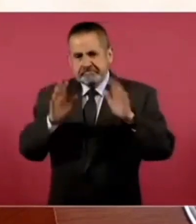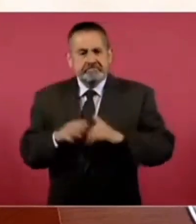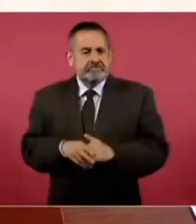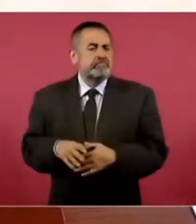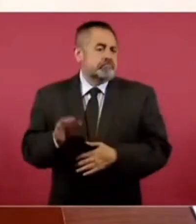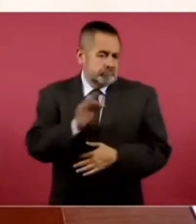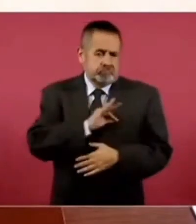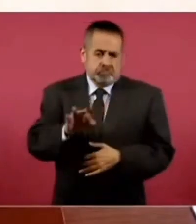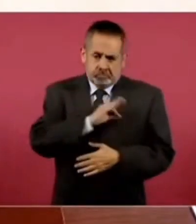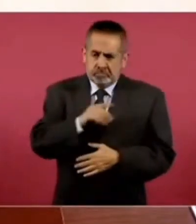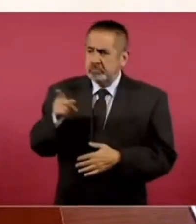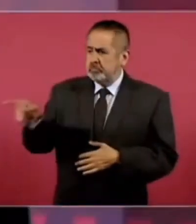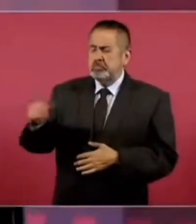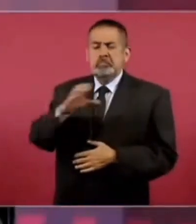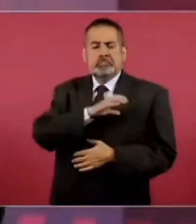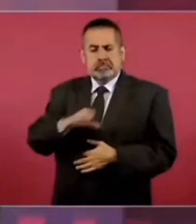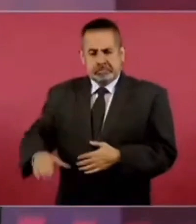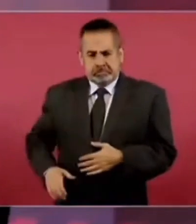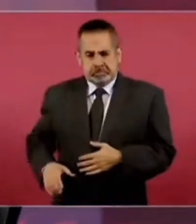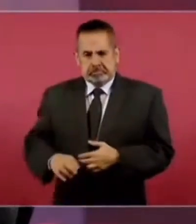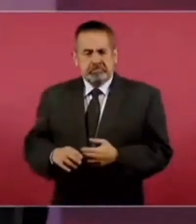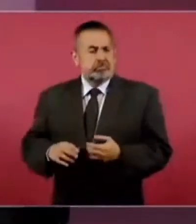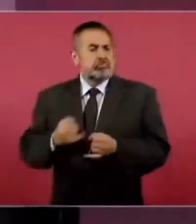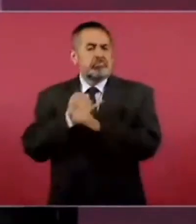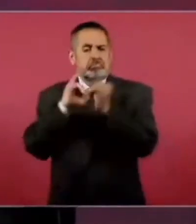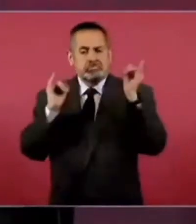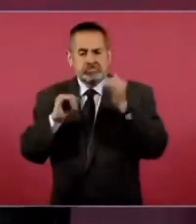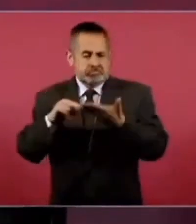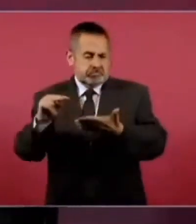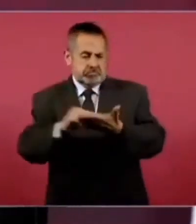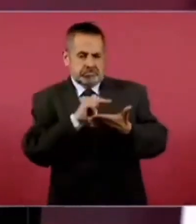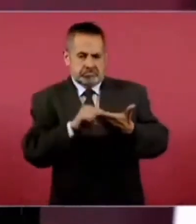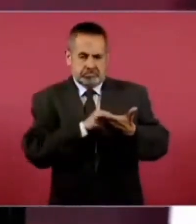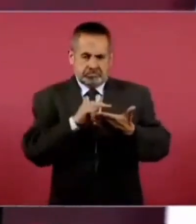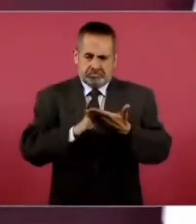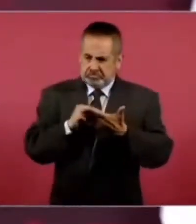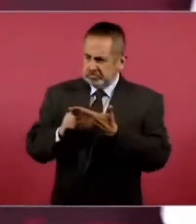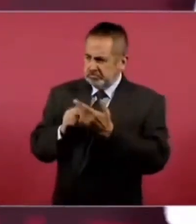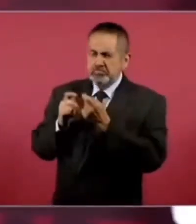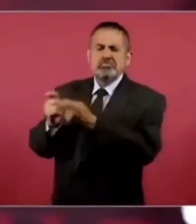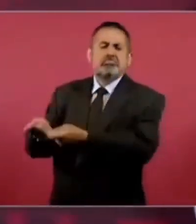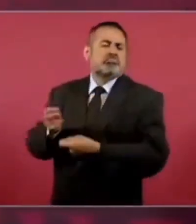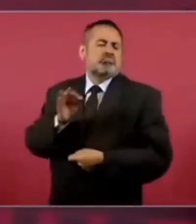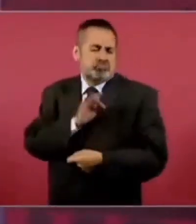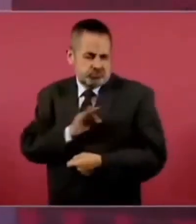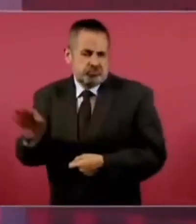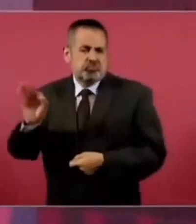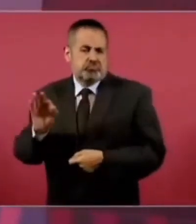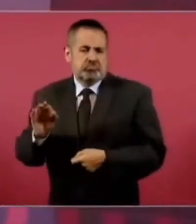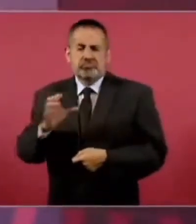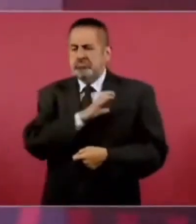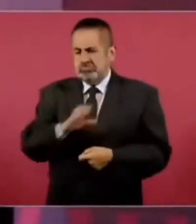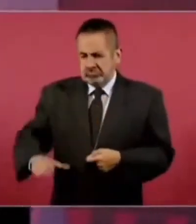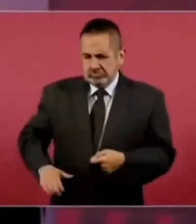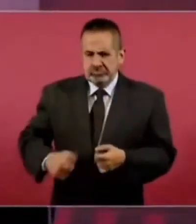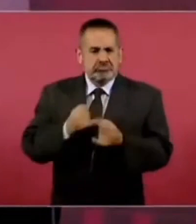hay esa posibilidad, se juntan firmas y hay esa posibilidad.